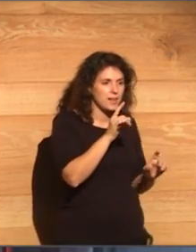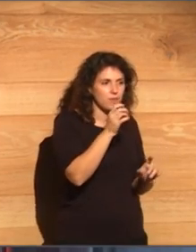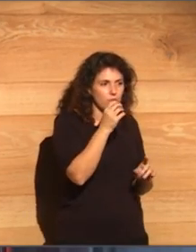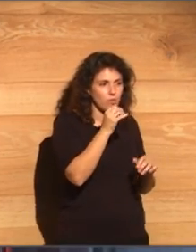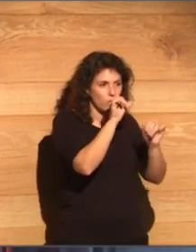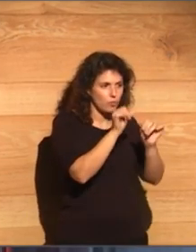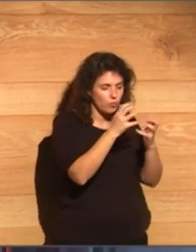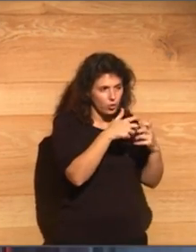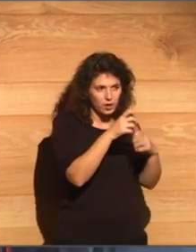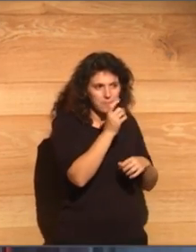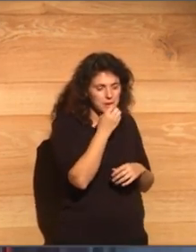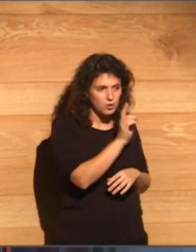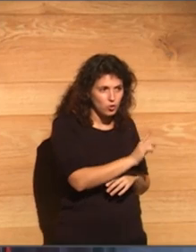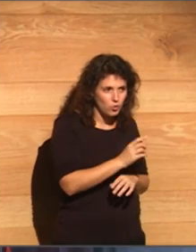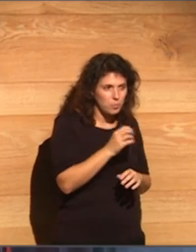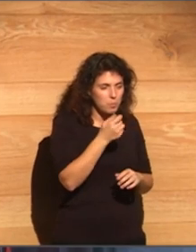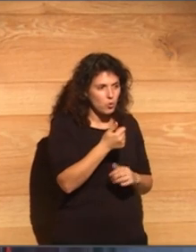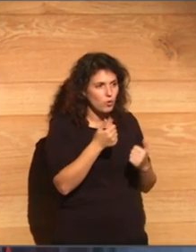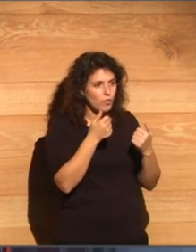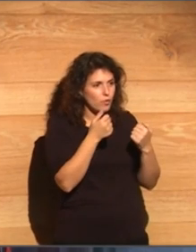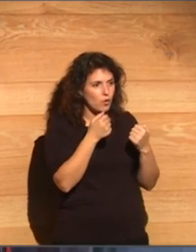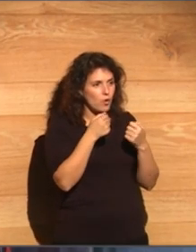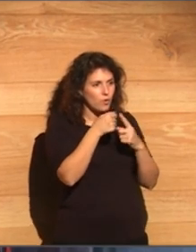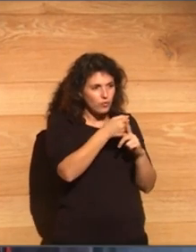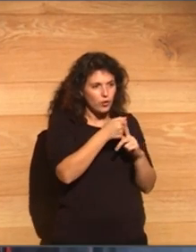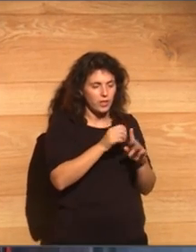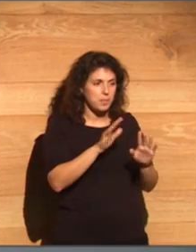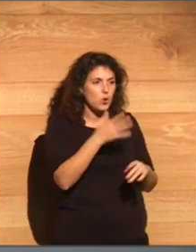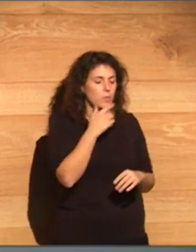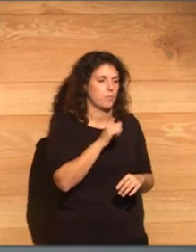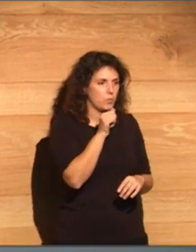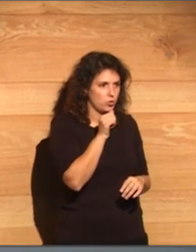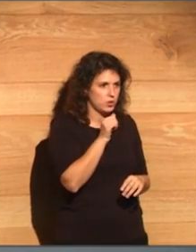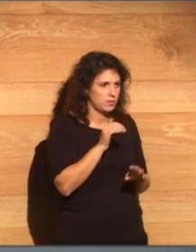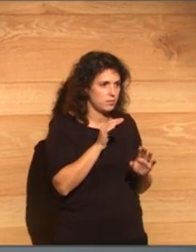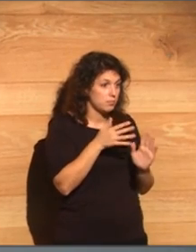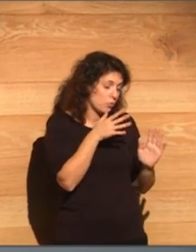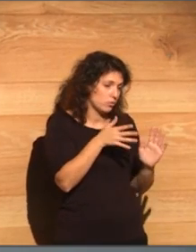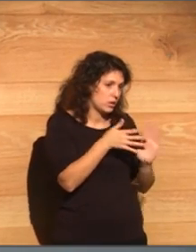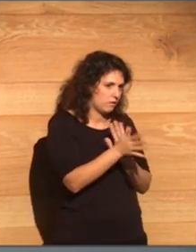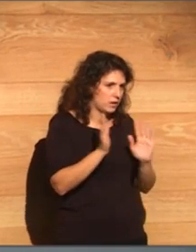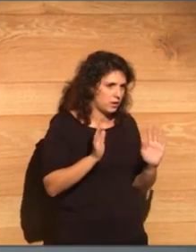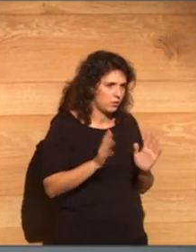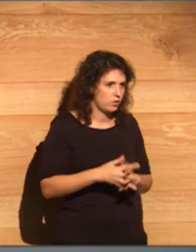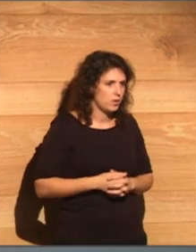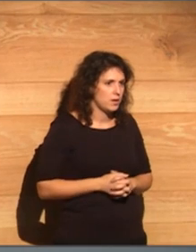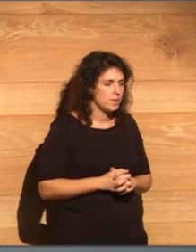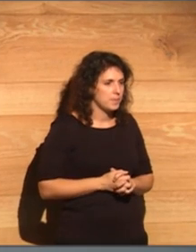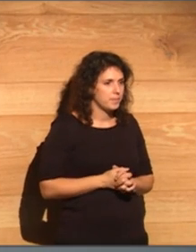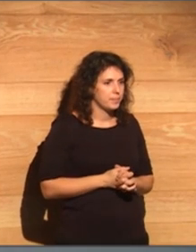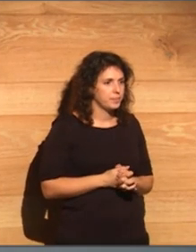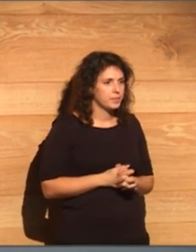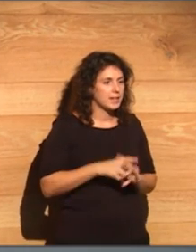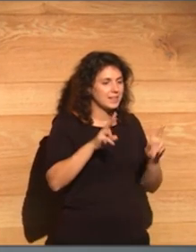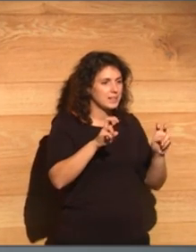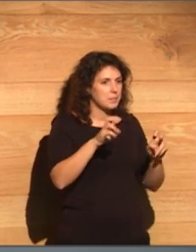me parece que está un poco forzada, pero sí que por el contrario es bastante hermosa. Hay personajes por que, lo que significa. Que es la primera vez que yo creo que he visto que sale en las películas de la serie